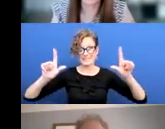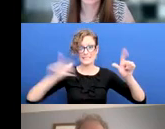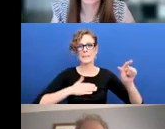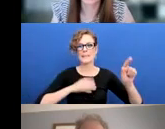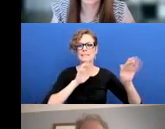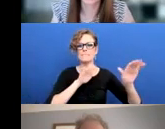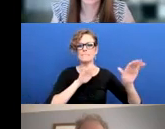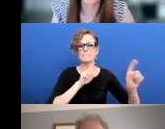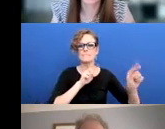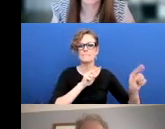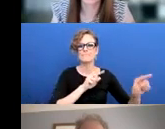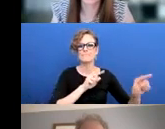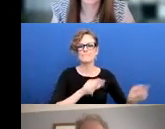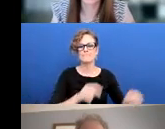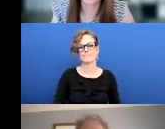encuesta.